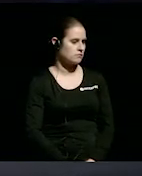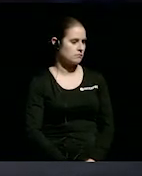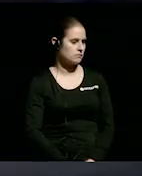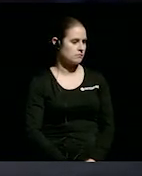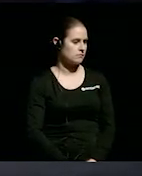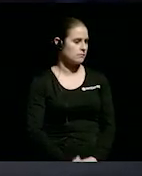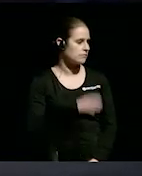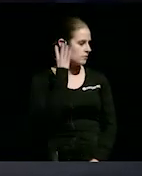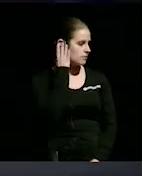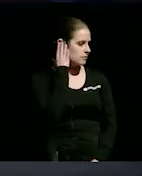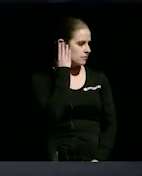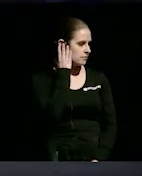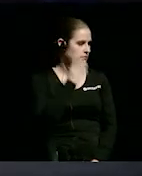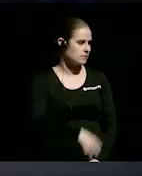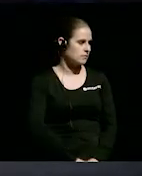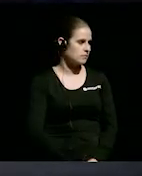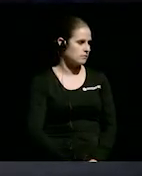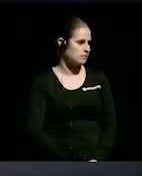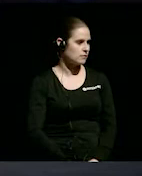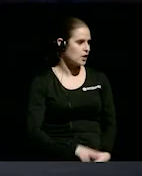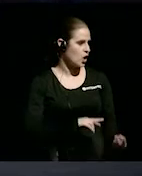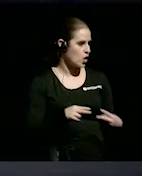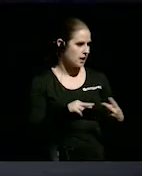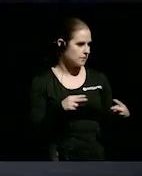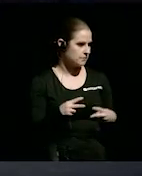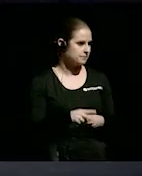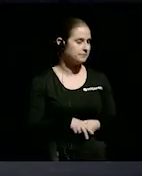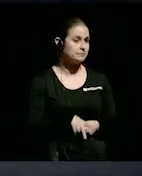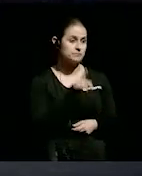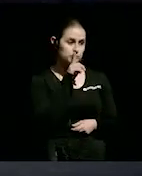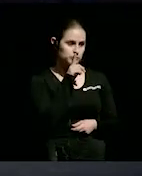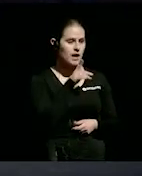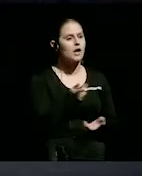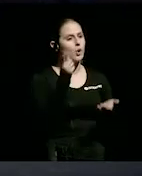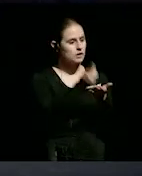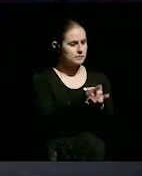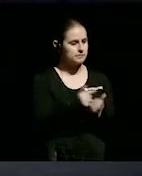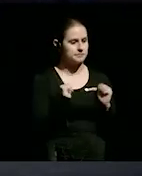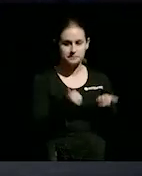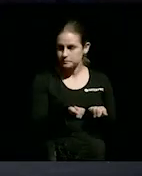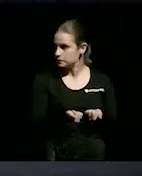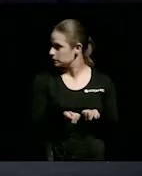Spain. We'd love to come back. Tenemos que retornar.